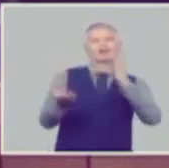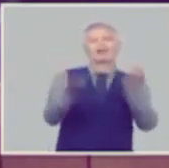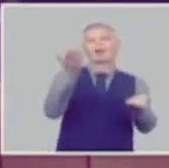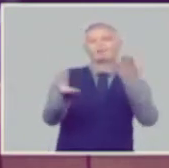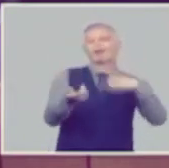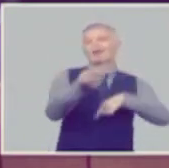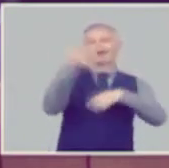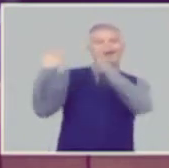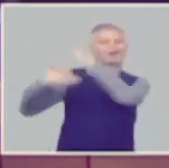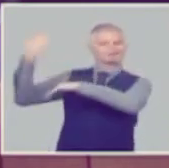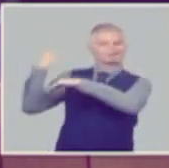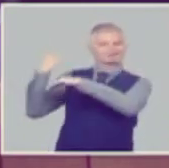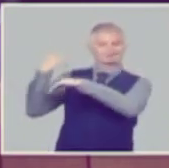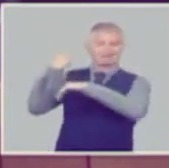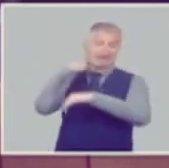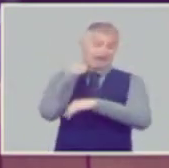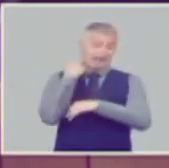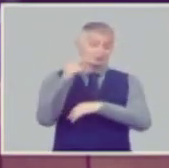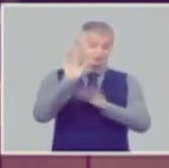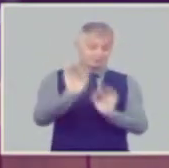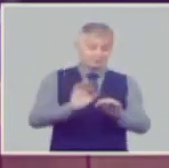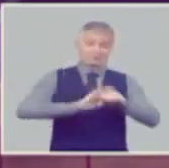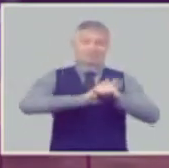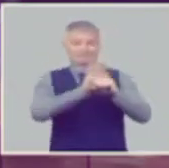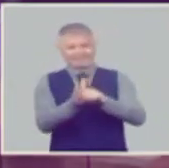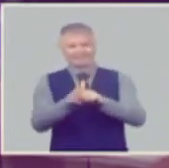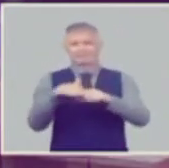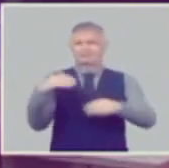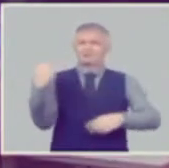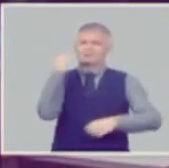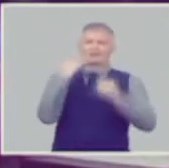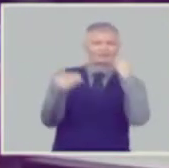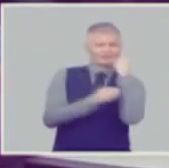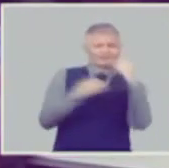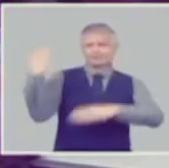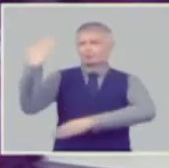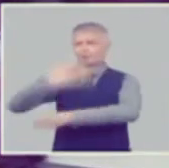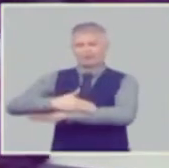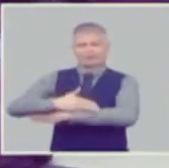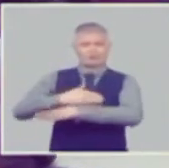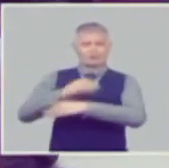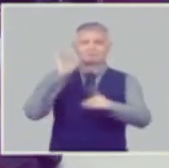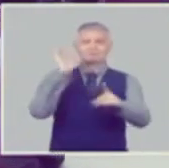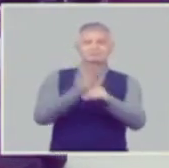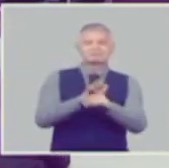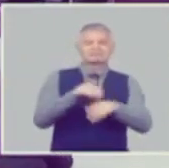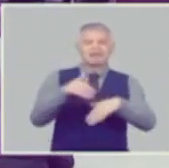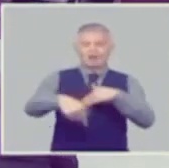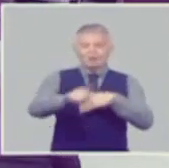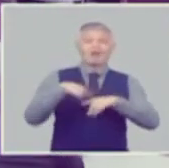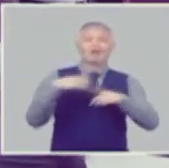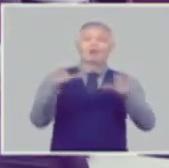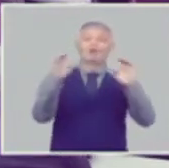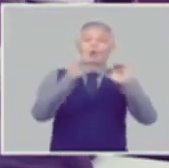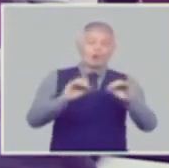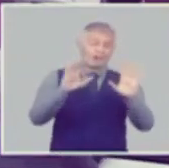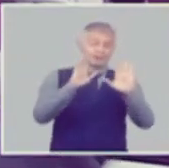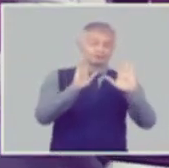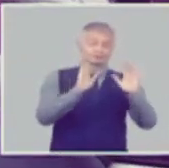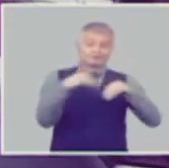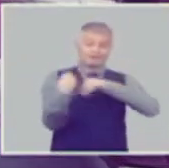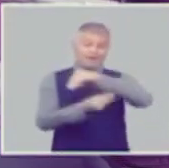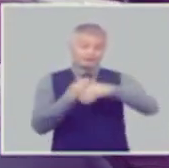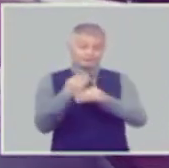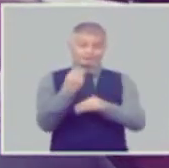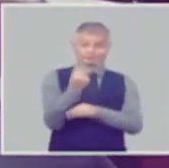nos planteamos en el mismo año de la pandemia y la intensificación del bloqueo, comenzar la aplicación del ordenamiento monetario y cumplir